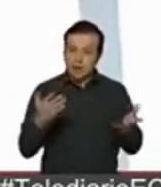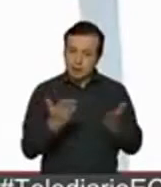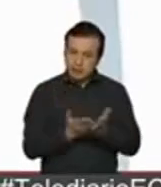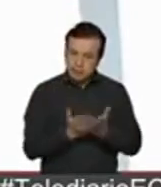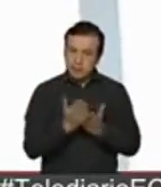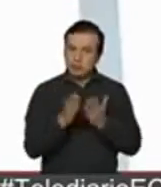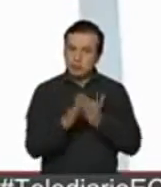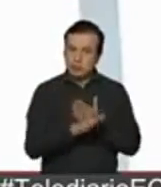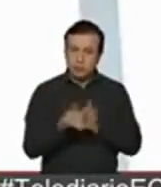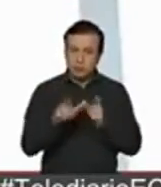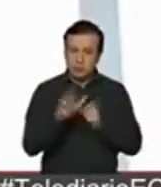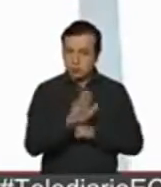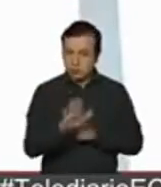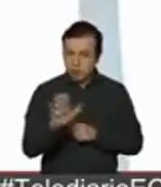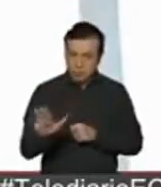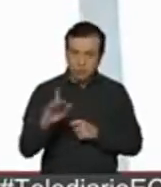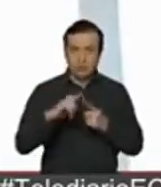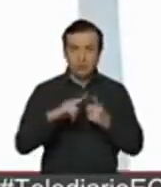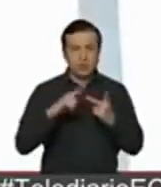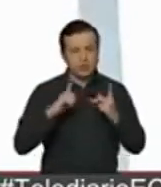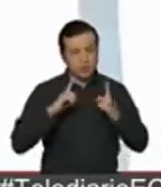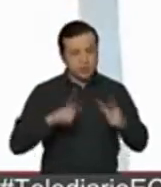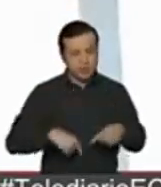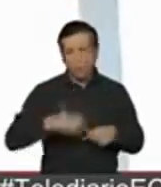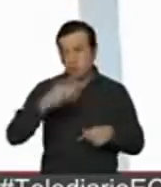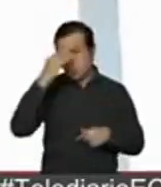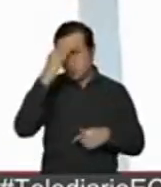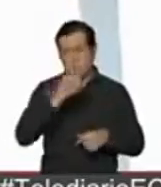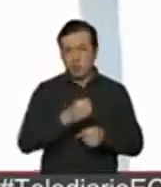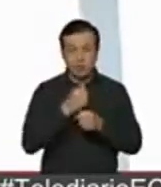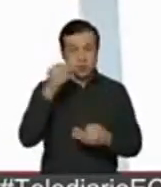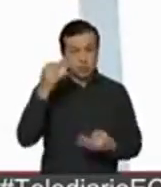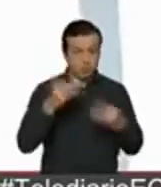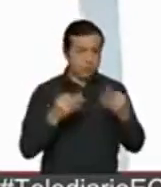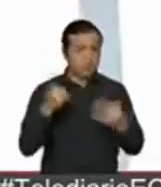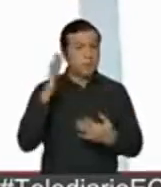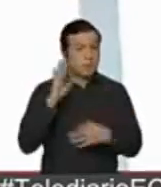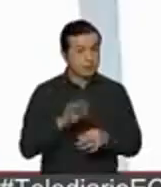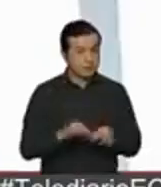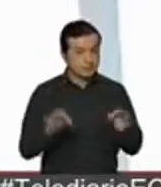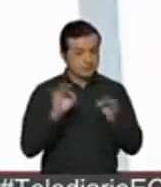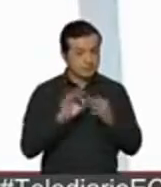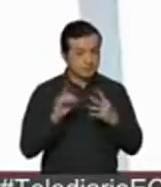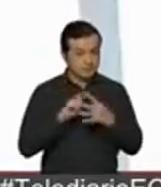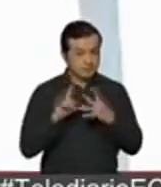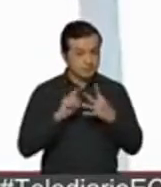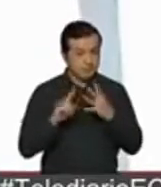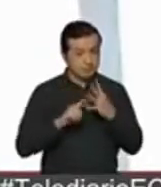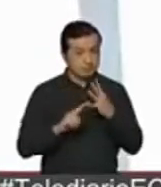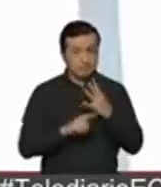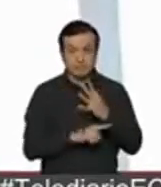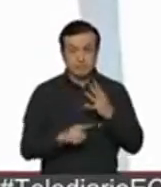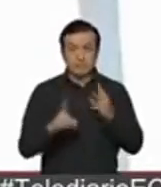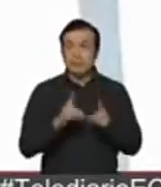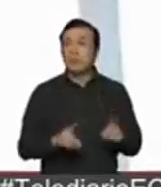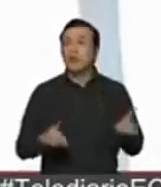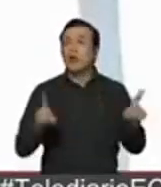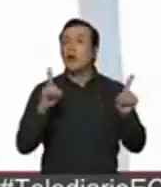servicios básicos de la ciudadanía, de salud, de educación, seguridad, justicia principalmente, pero esa cifra no puede